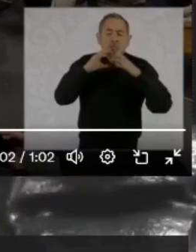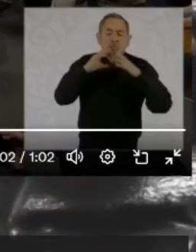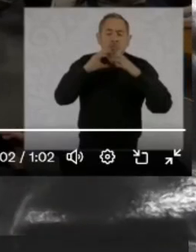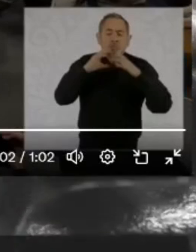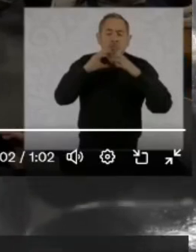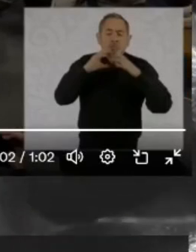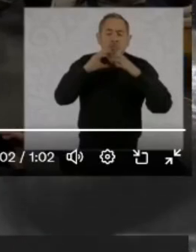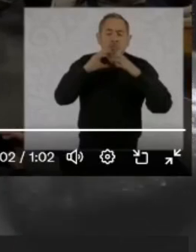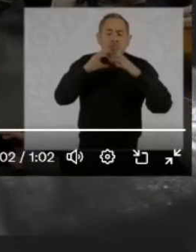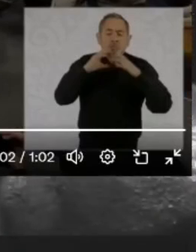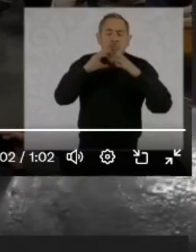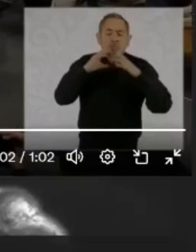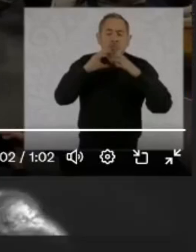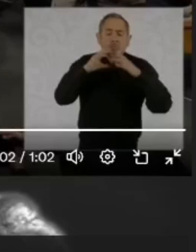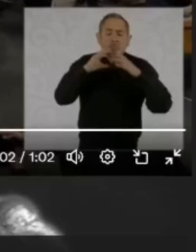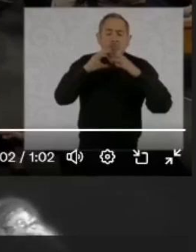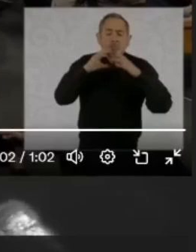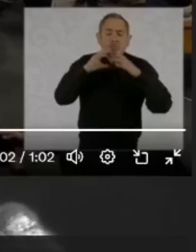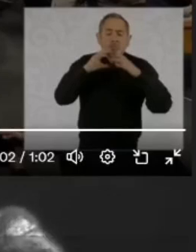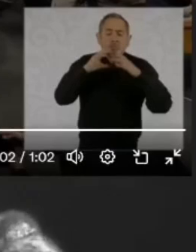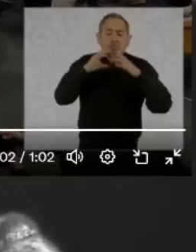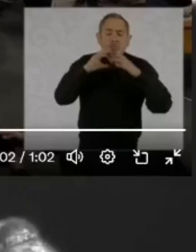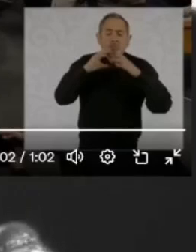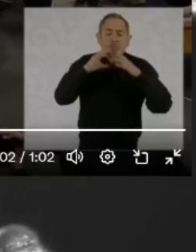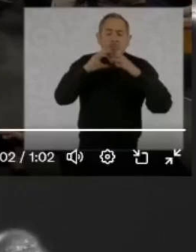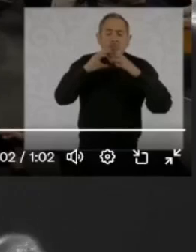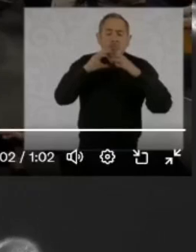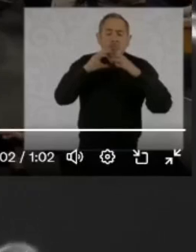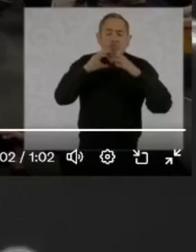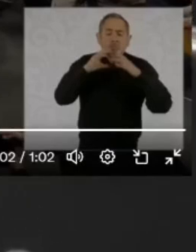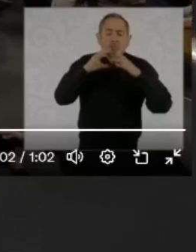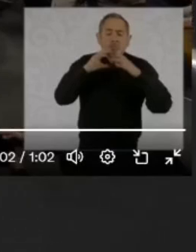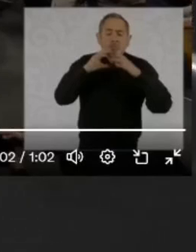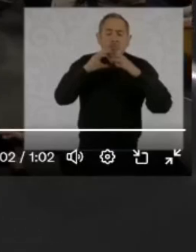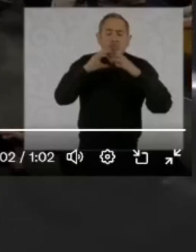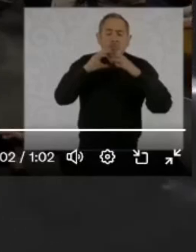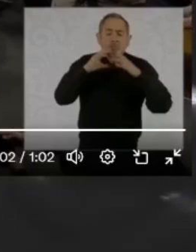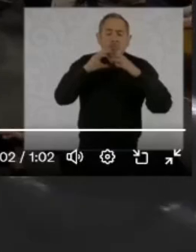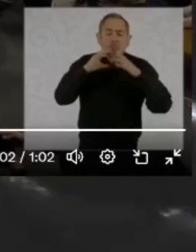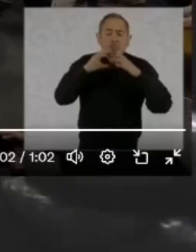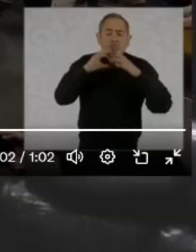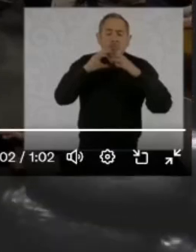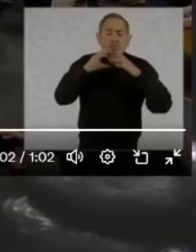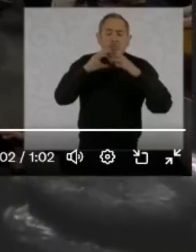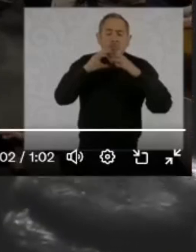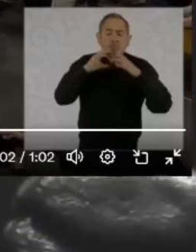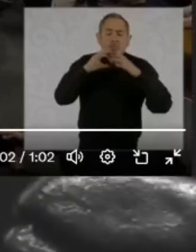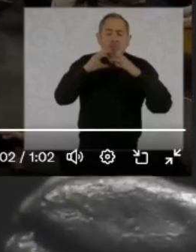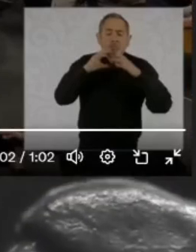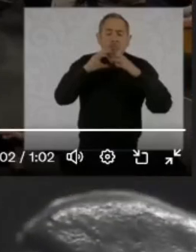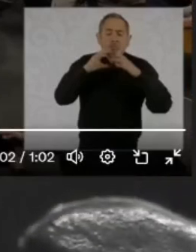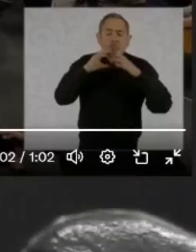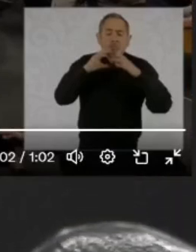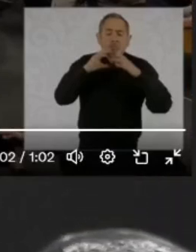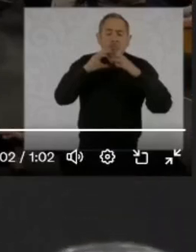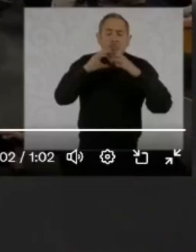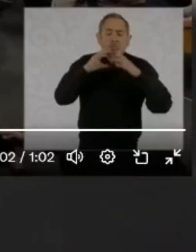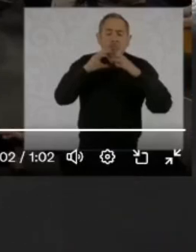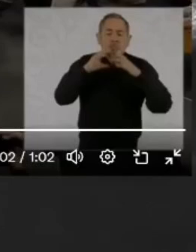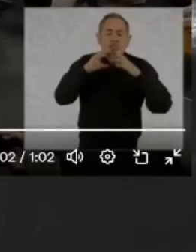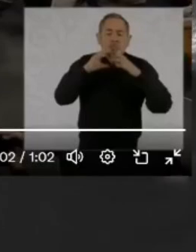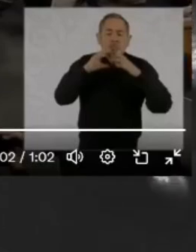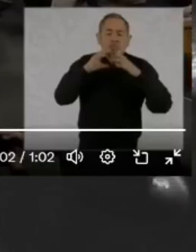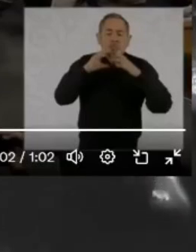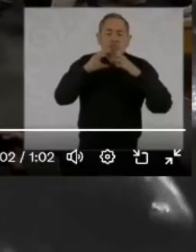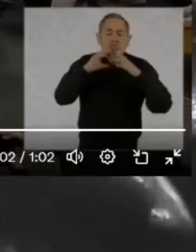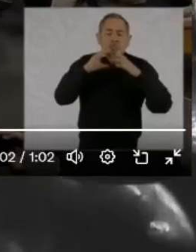perdóname. JR Rubén, y lo que dices es cierto, hay unos que sí, que no, y desgraciadamente siempre manchan los que hacen las cosas mal. Eso es cierto.